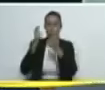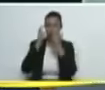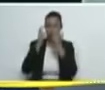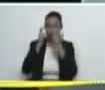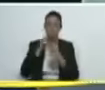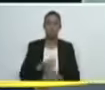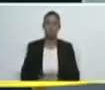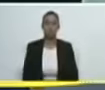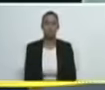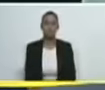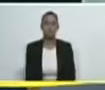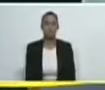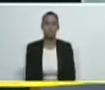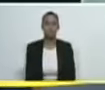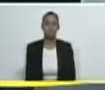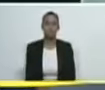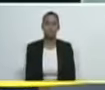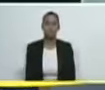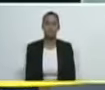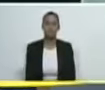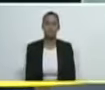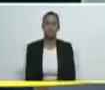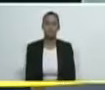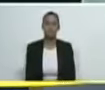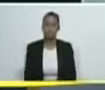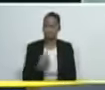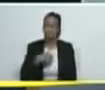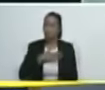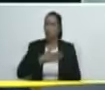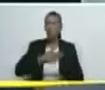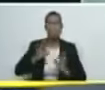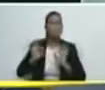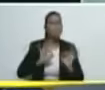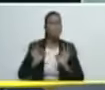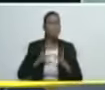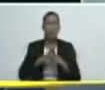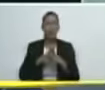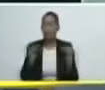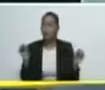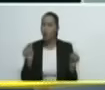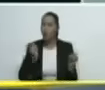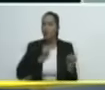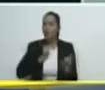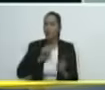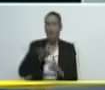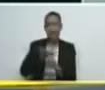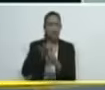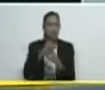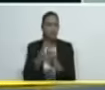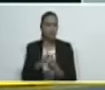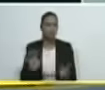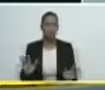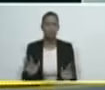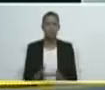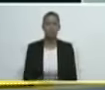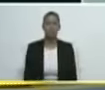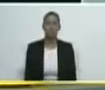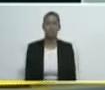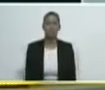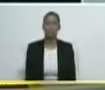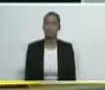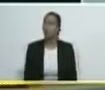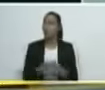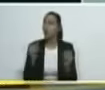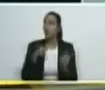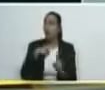espíritu preparado para todas las circunstancias y todas las luchas.